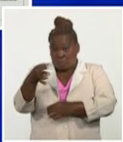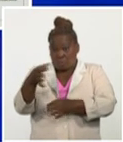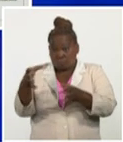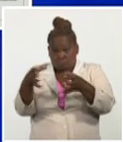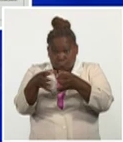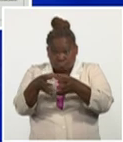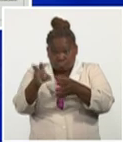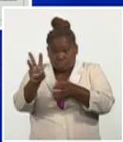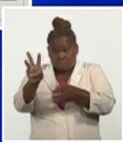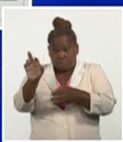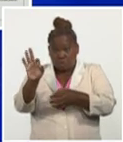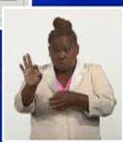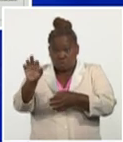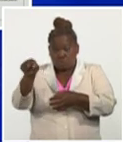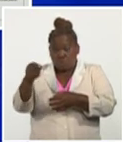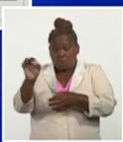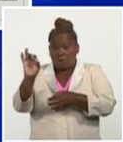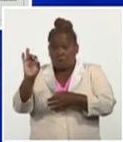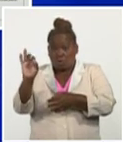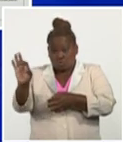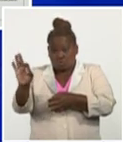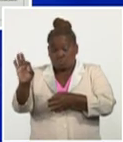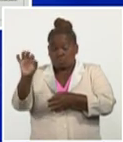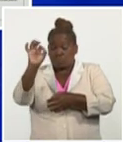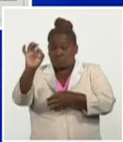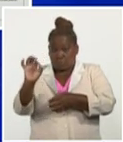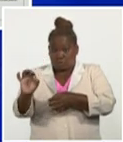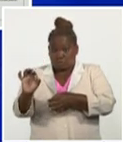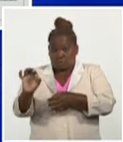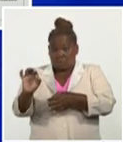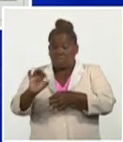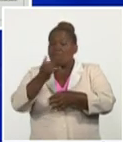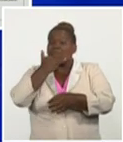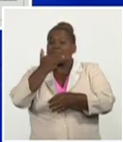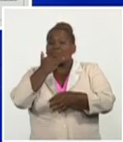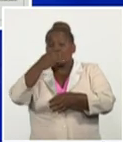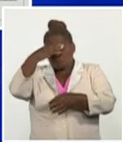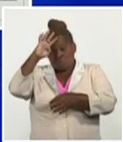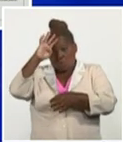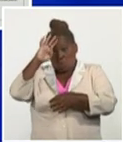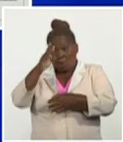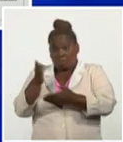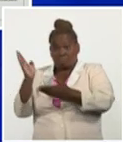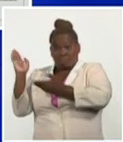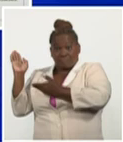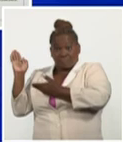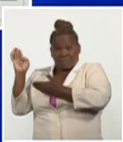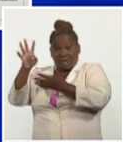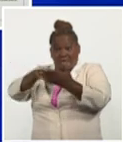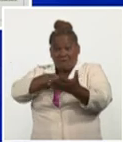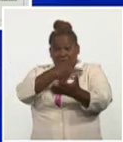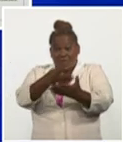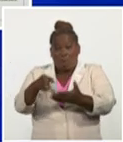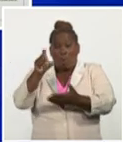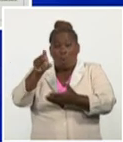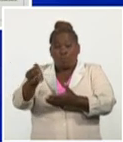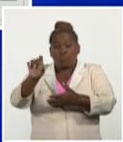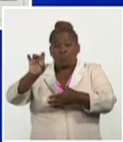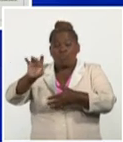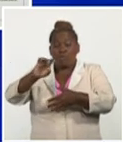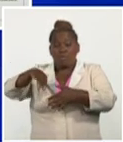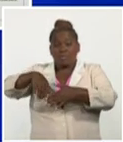de toda la incidencia de Cuba en los últimos 15 días, la más elevada, pues